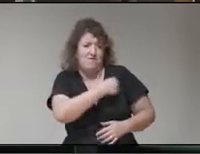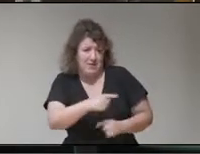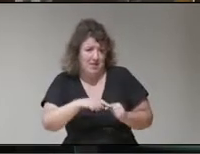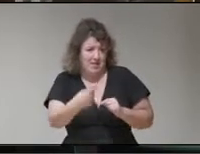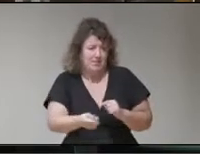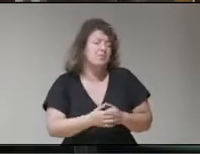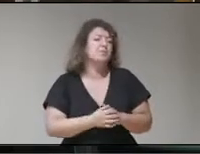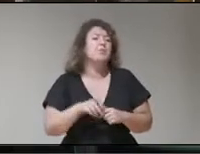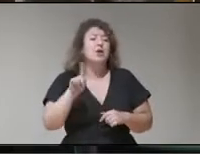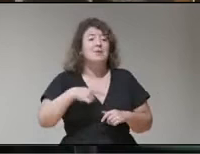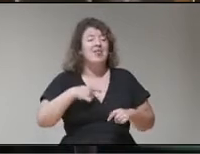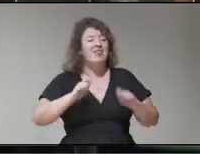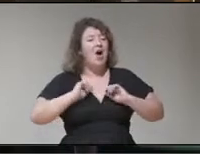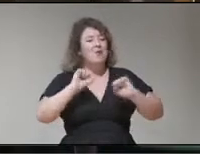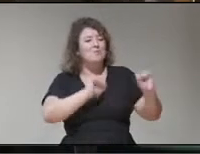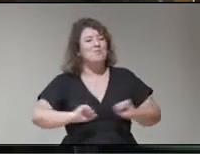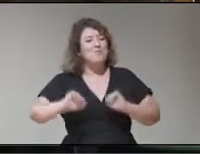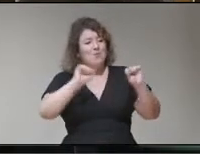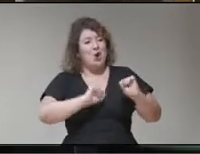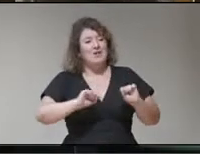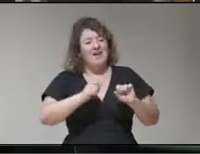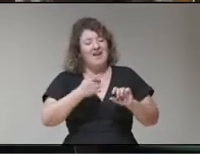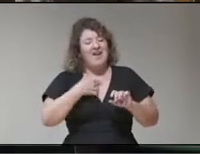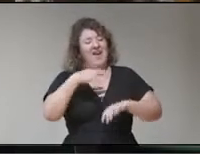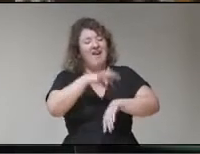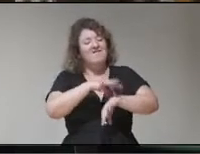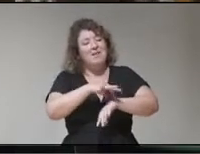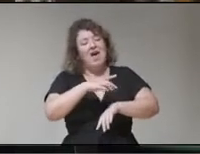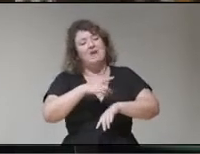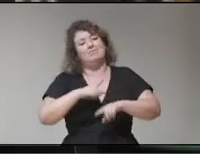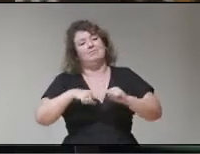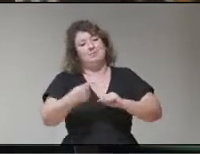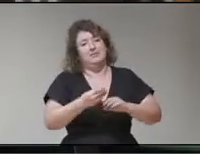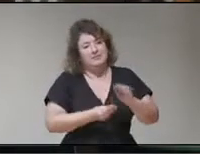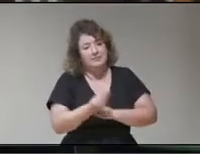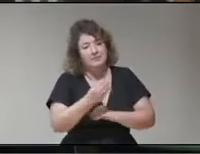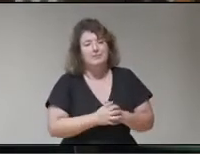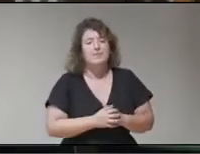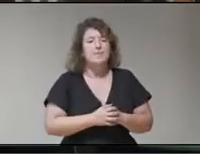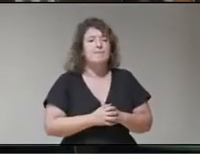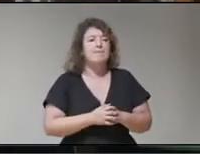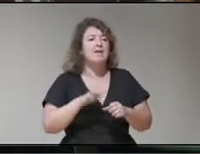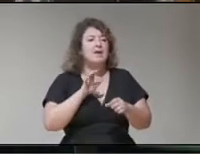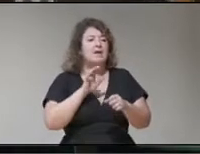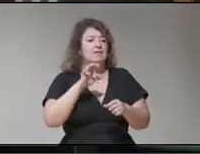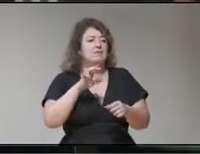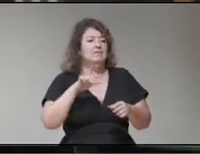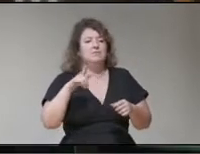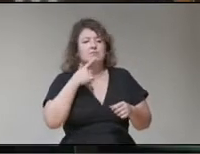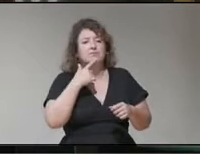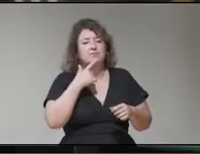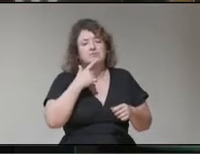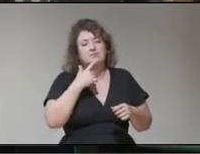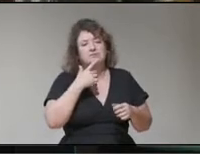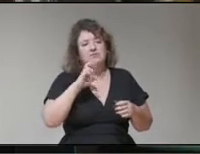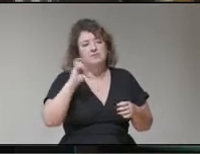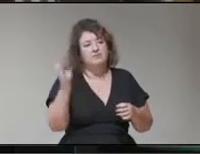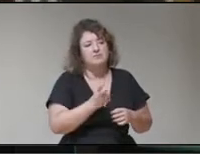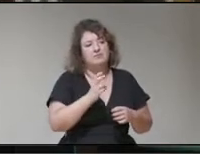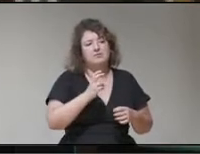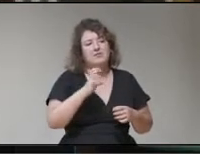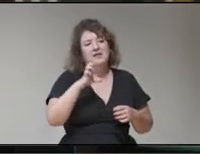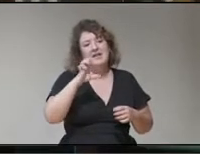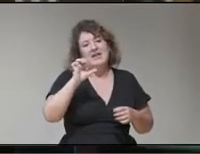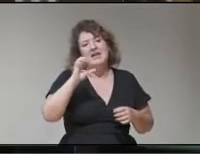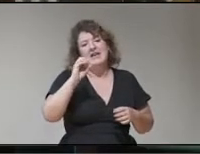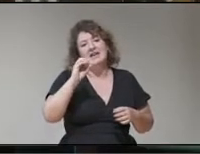para proteger frente a la enfermedad perinatal. Pues yo qué sé, la infección por Streptococcus agalactiae, o por Listeria monocytogenes, o por Escherichia